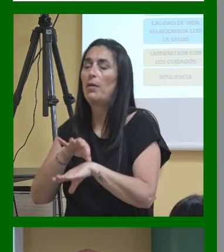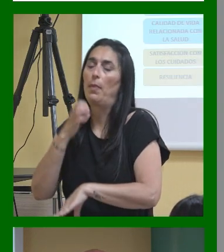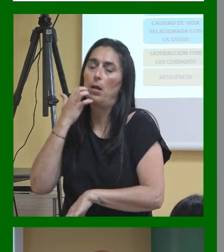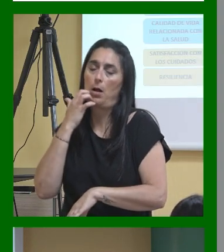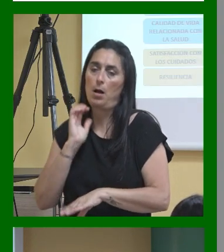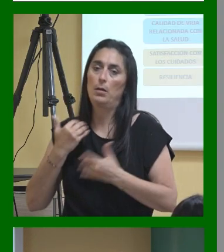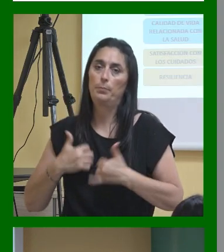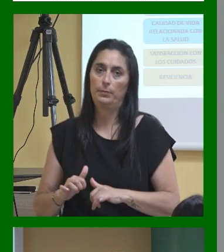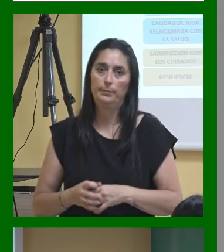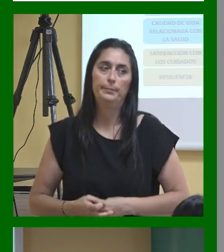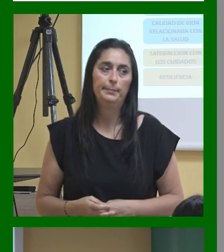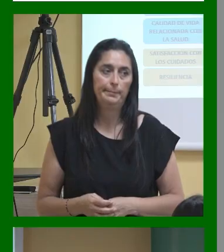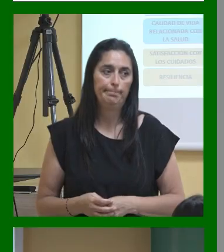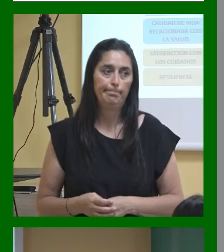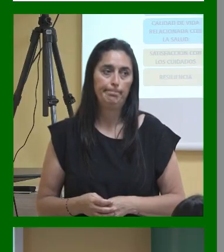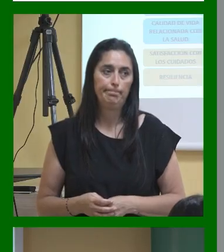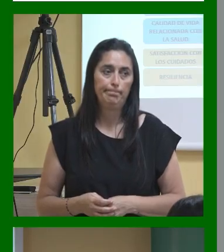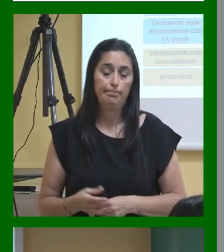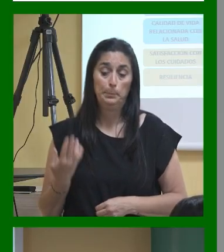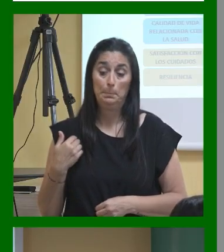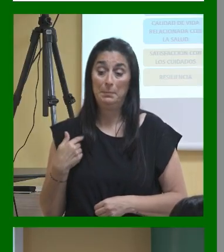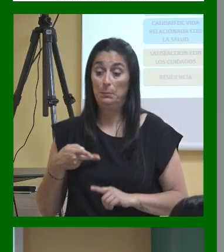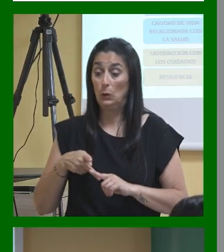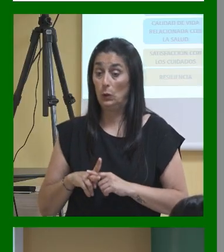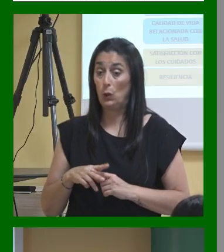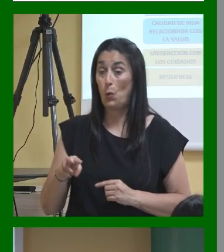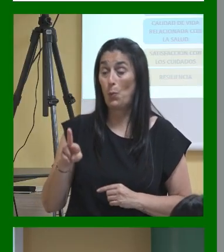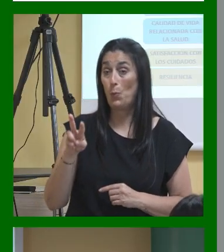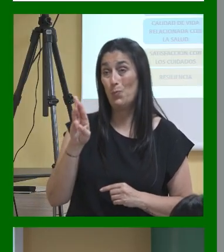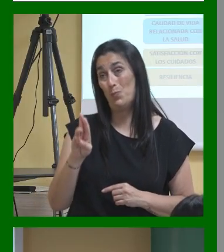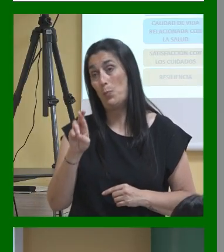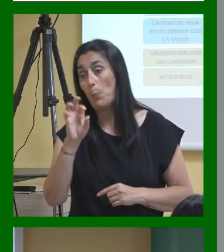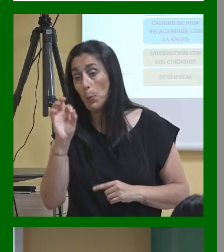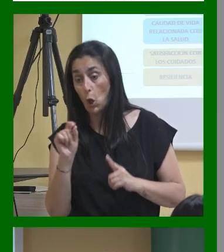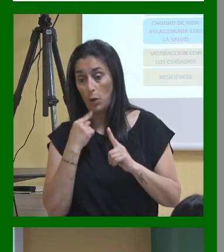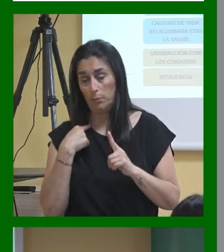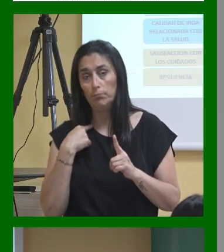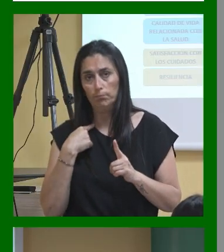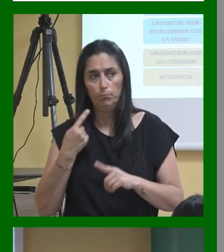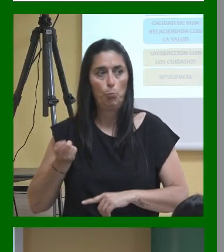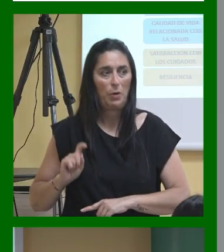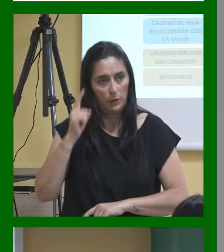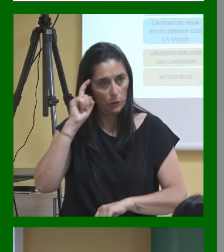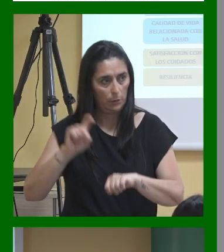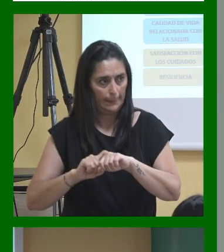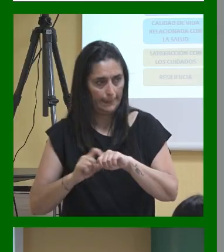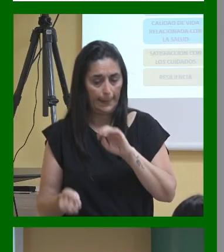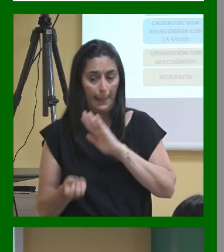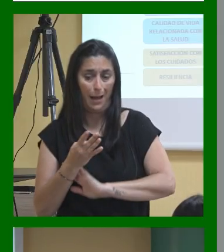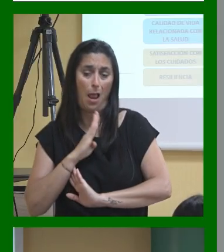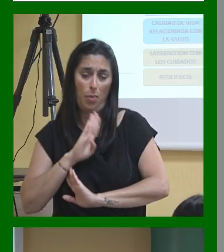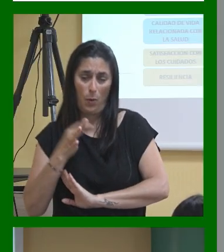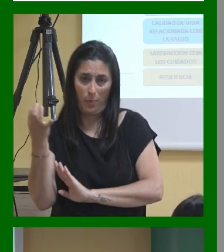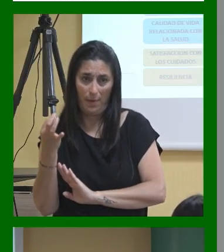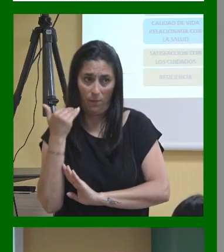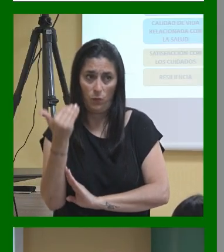raras. En estos instrumentos PRO que tenemos que crear, los profesionales de la psicología, o deberíamos crear, tenemos que tener